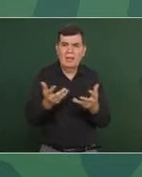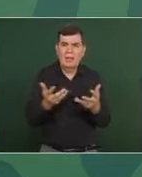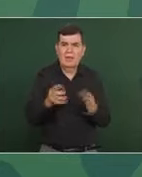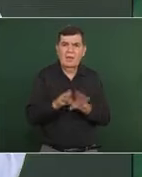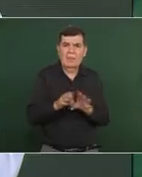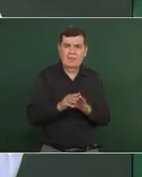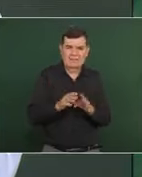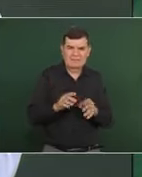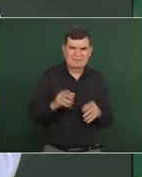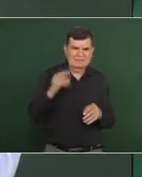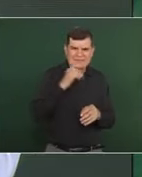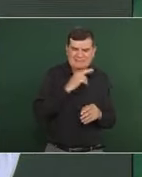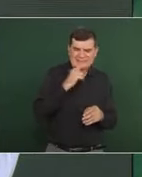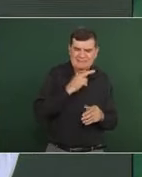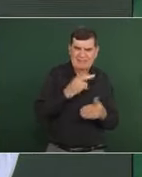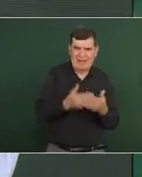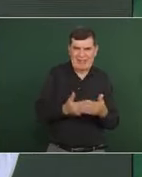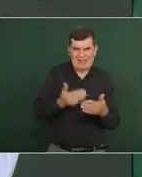desde temprana edad.